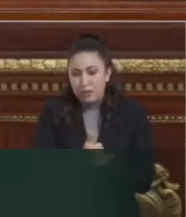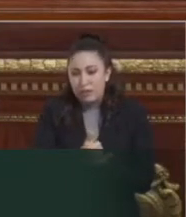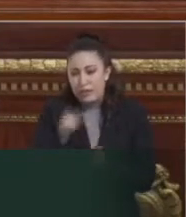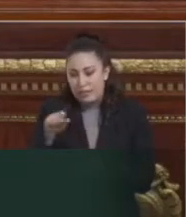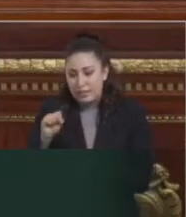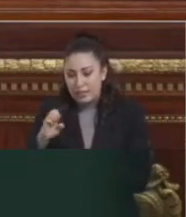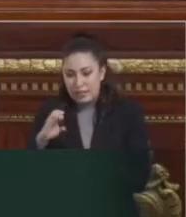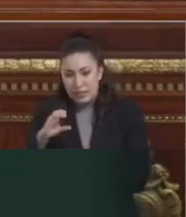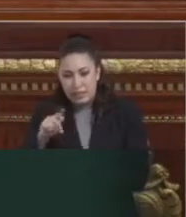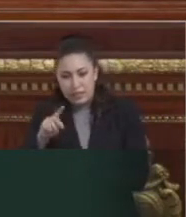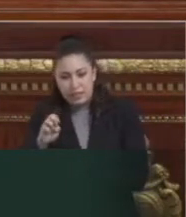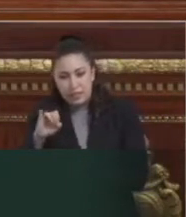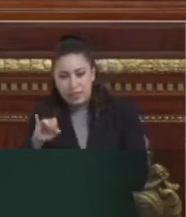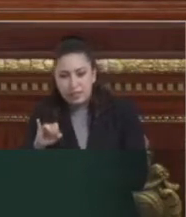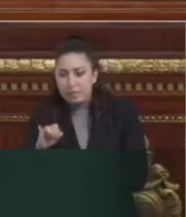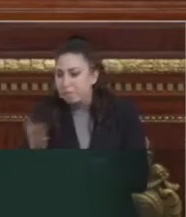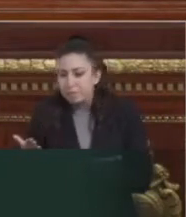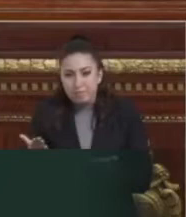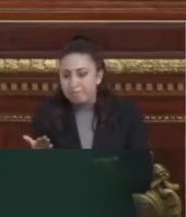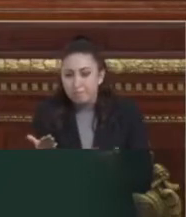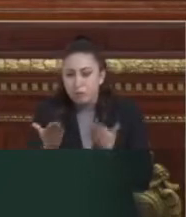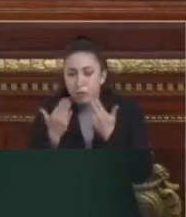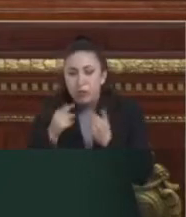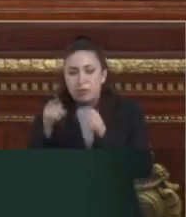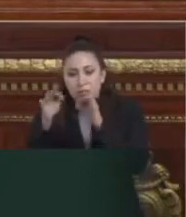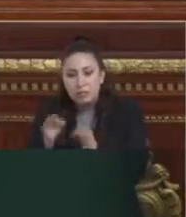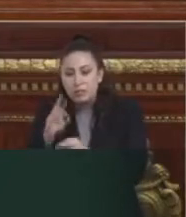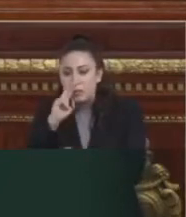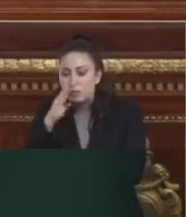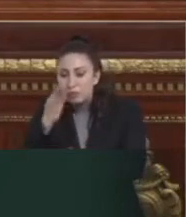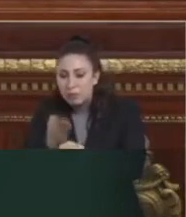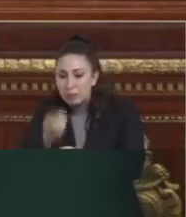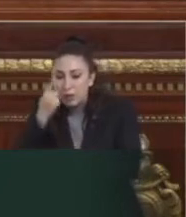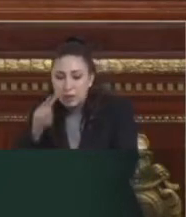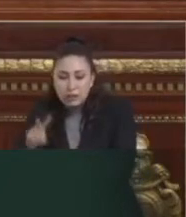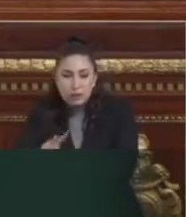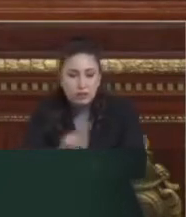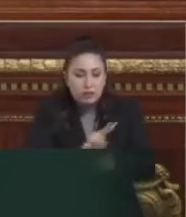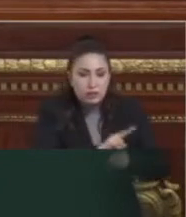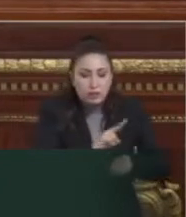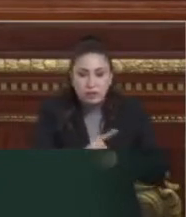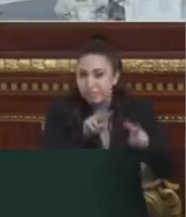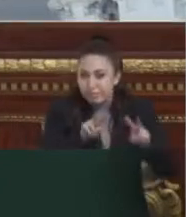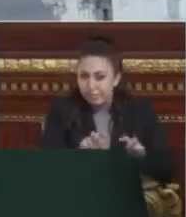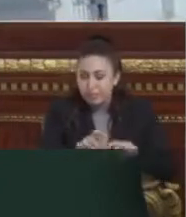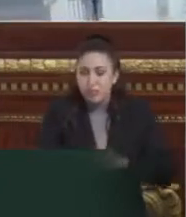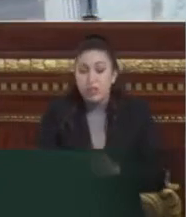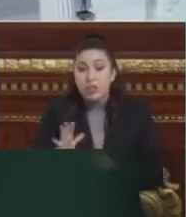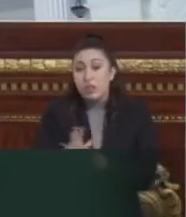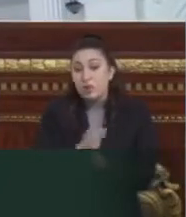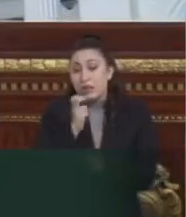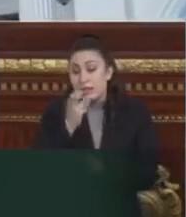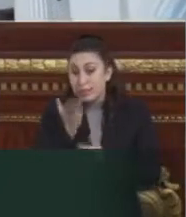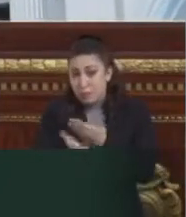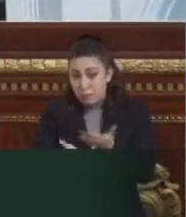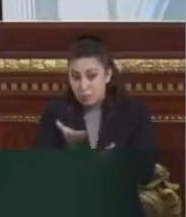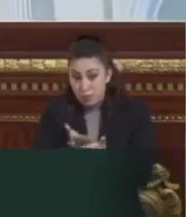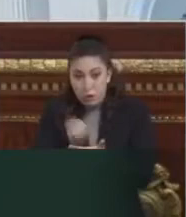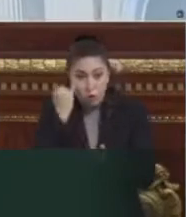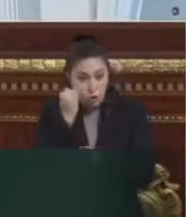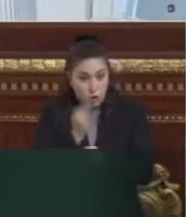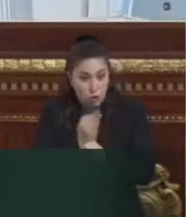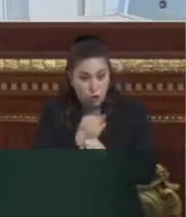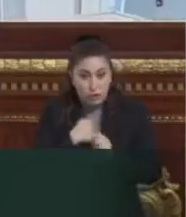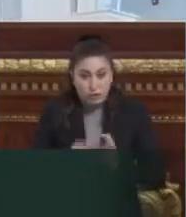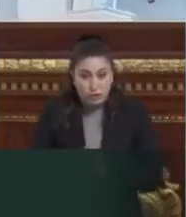Evaluación Estratégica de la Secretaría de Educación, Ciencia, Tecnología e Innovación aliente a los estudiantes a partir de la educación básica